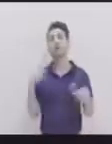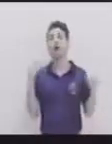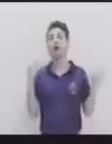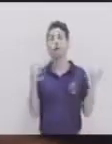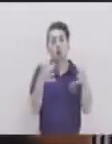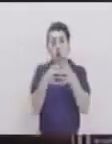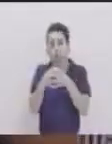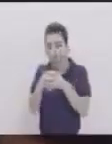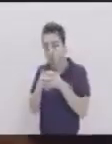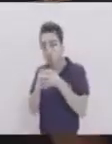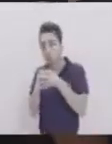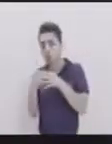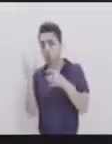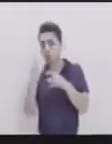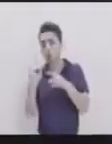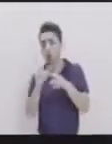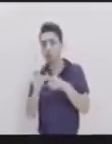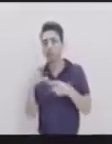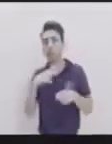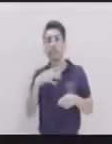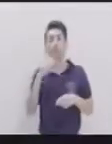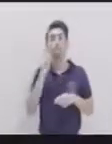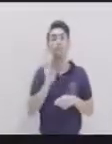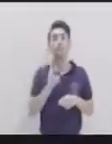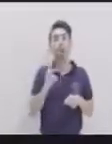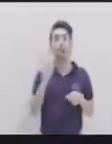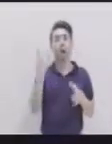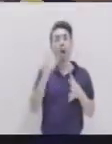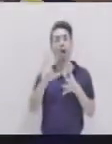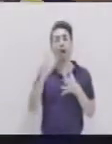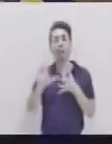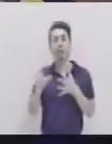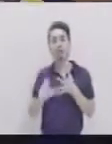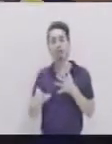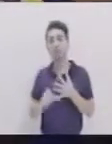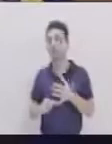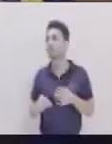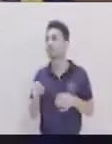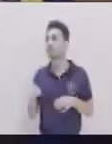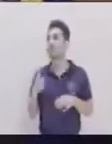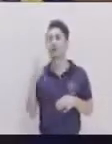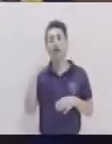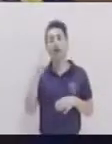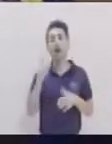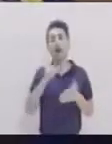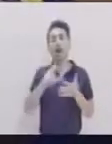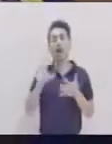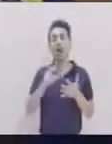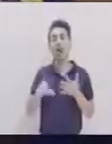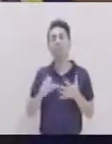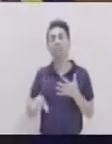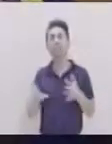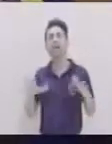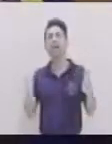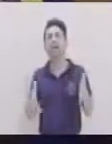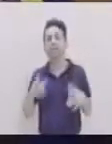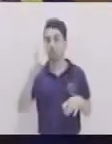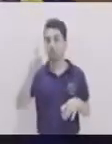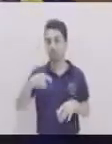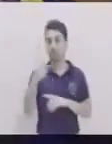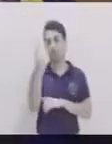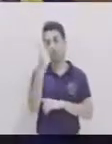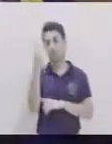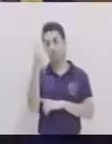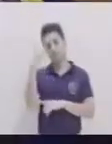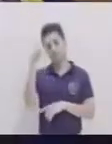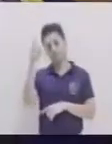agrupar objetos que poseen las mismas características. El clasificar es una actividad indispensable para